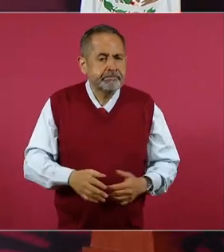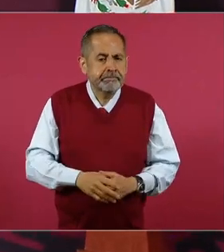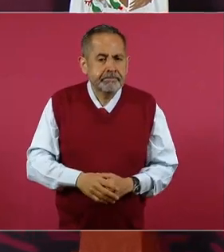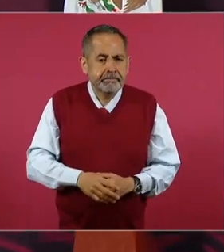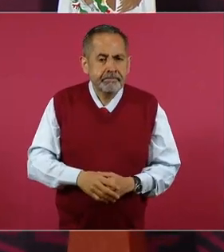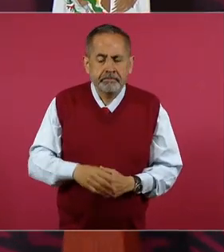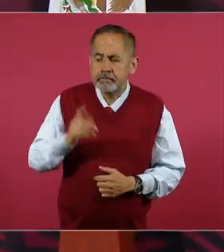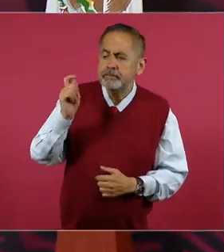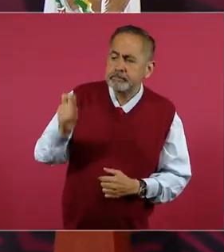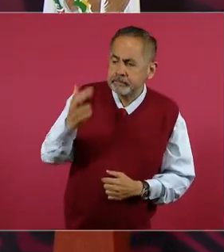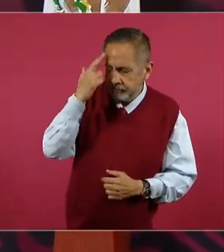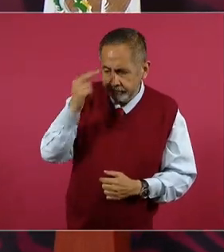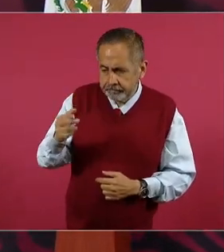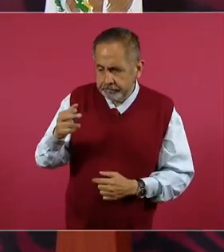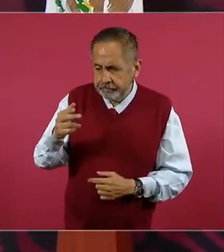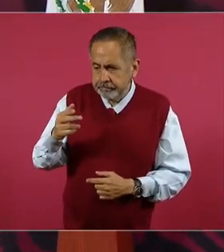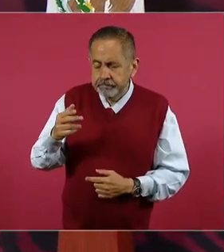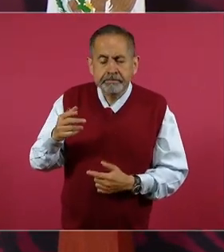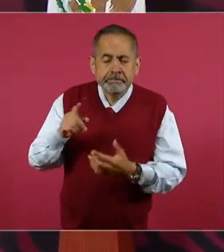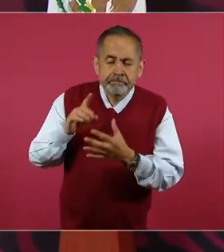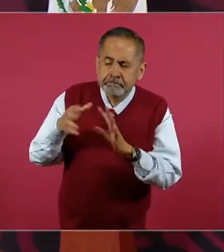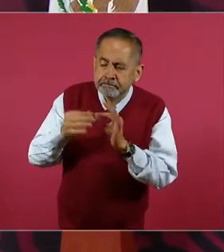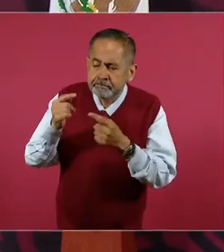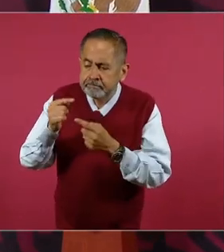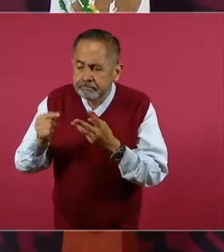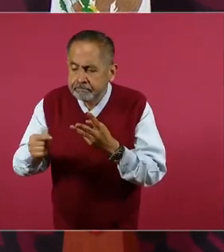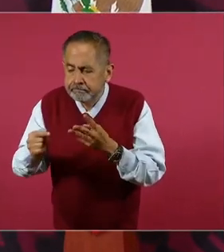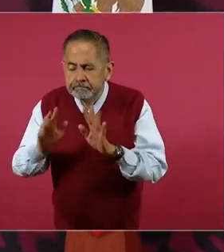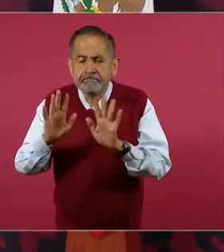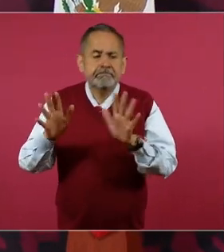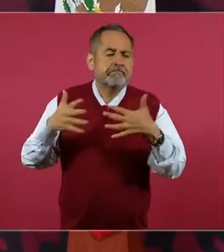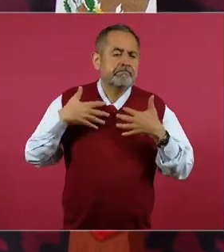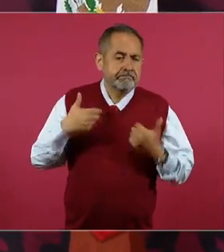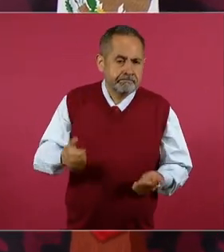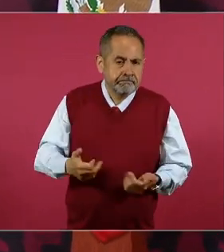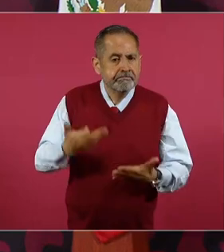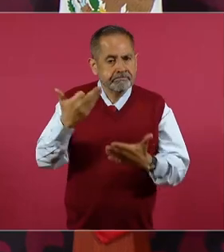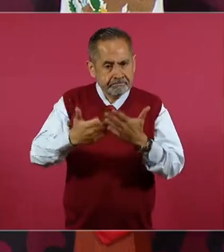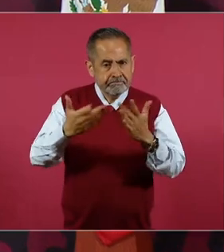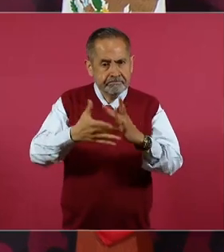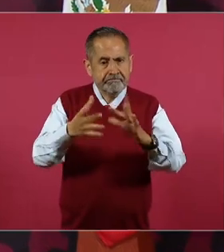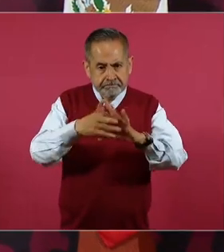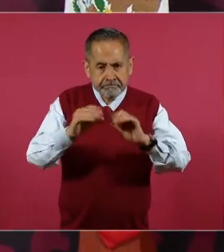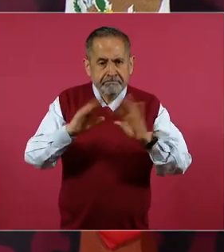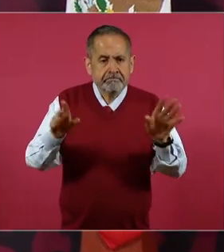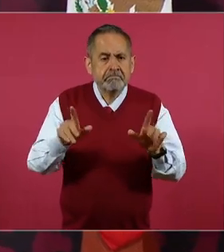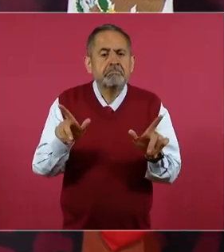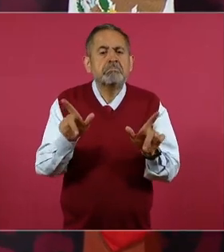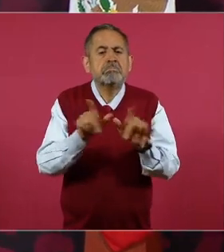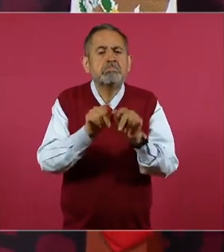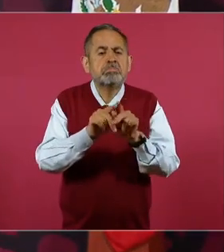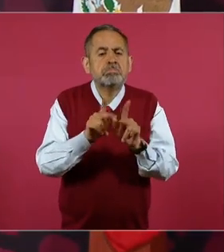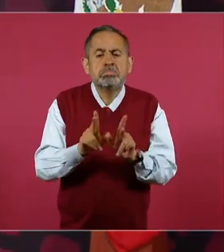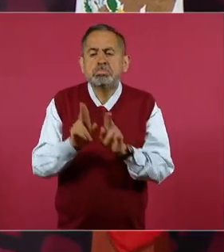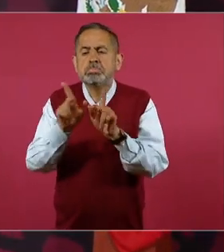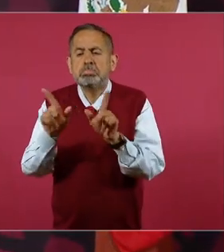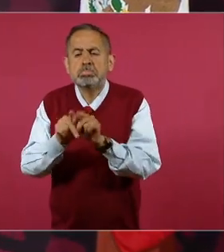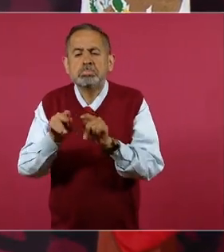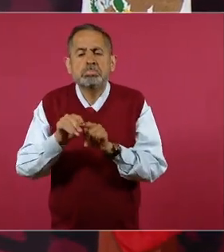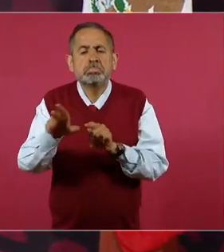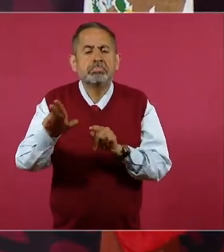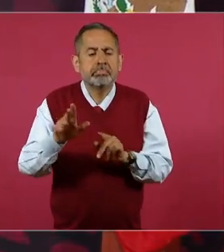texto sin contexto. No puede haber una noticia sin los